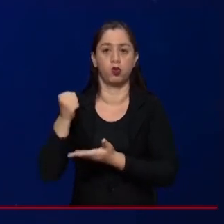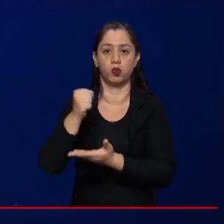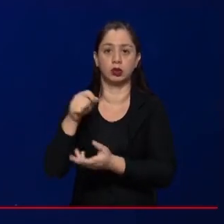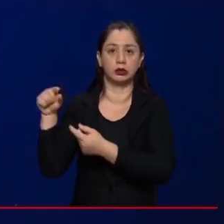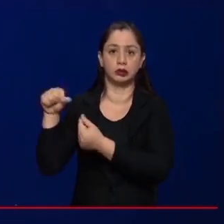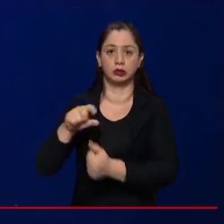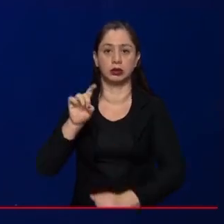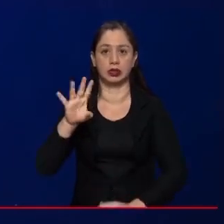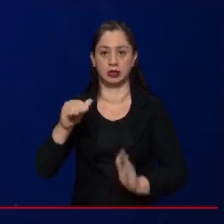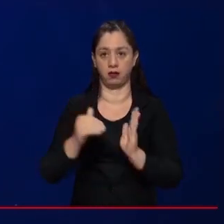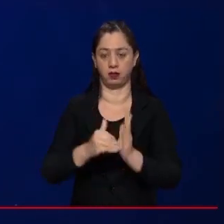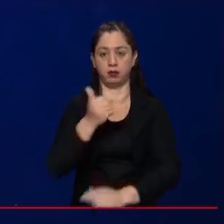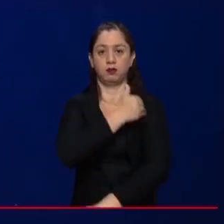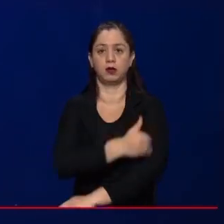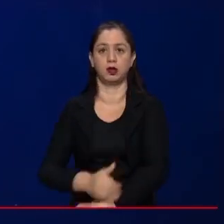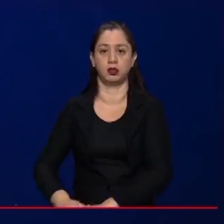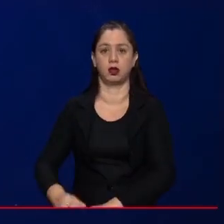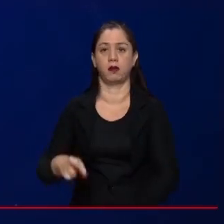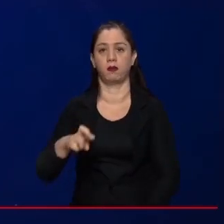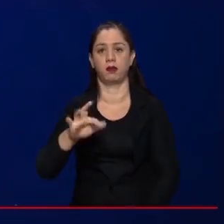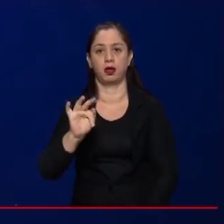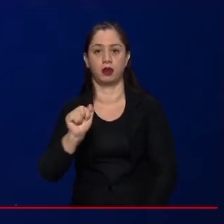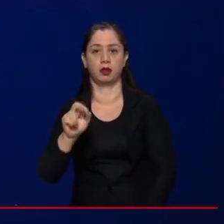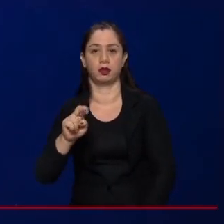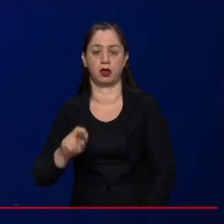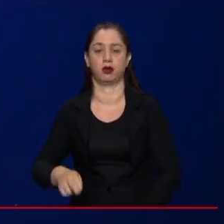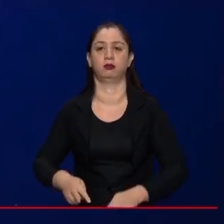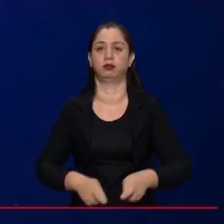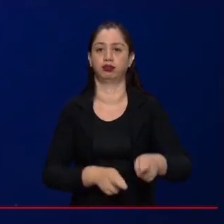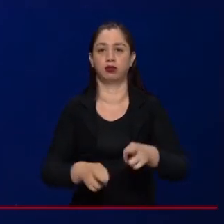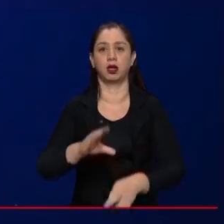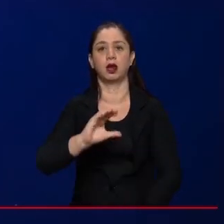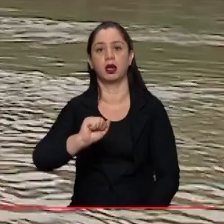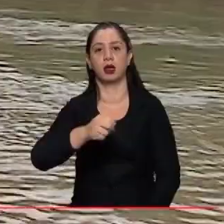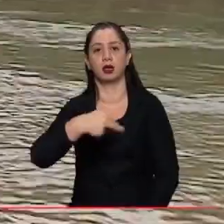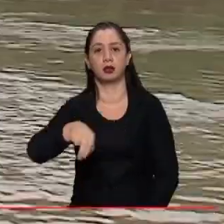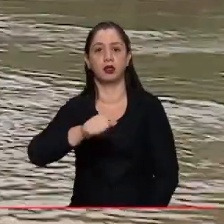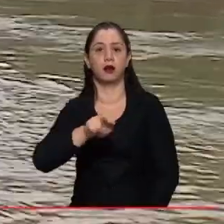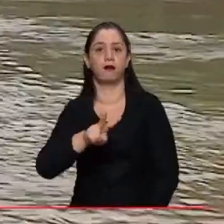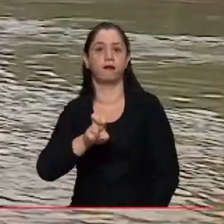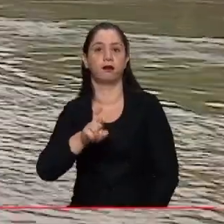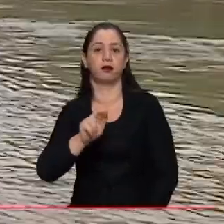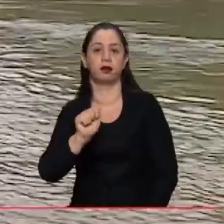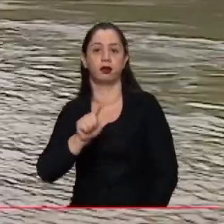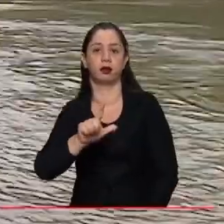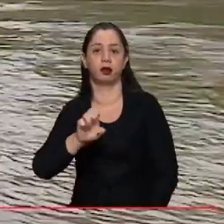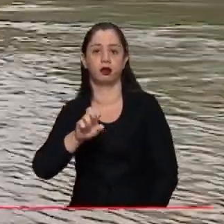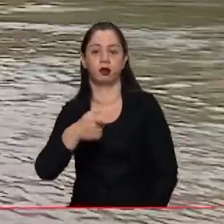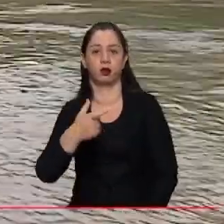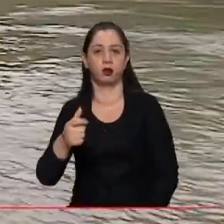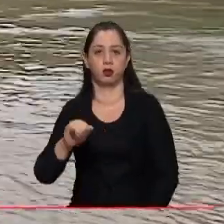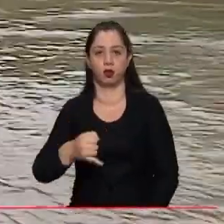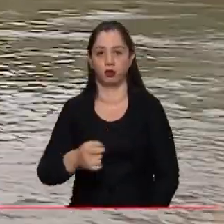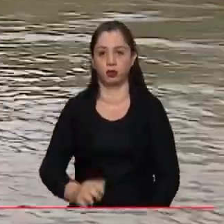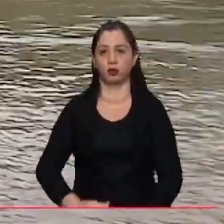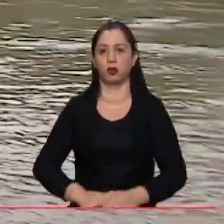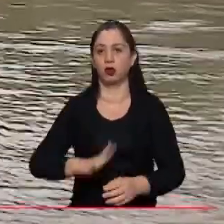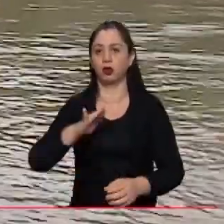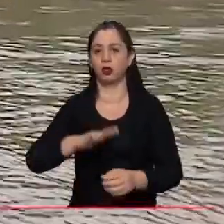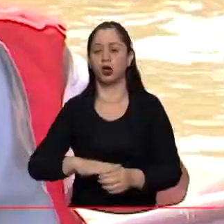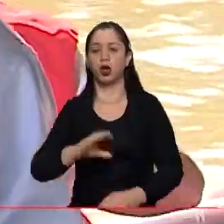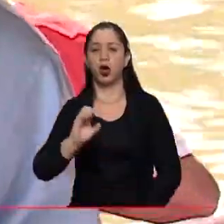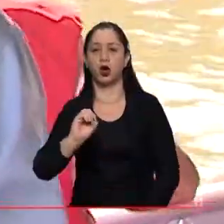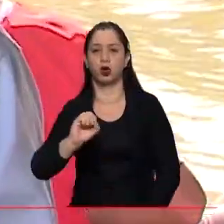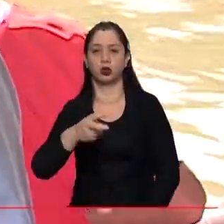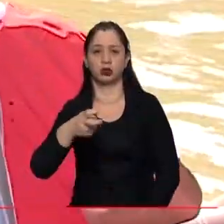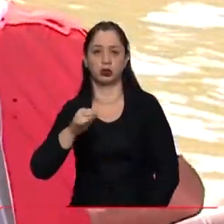mil millones de pesos para la petar de Cañaveralejo de Cali. Esta recuperación se mide en la cantidad de oxígeno disuelto en el río. Una especie